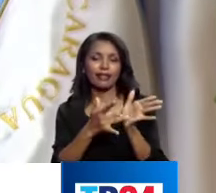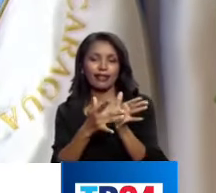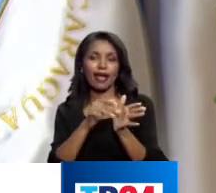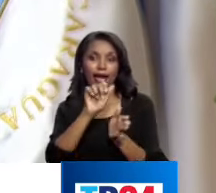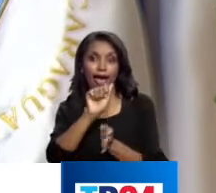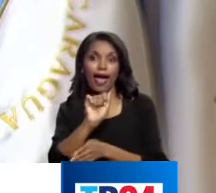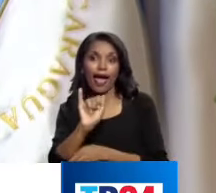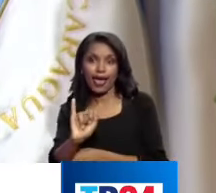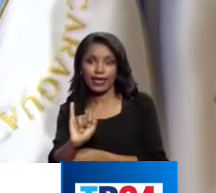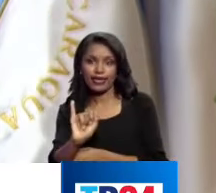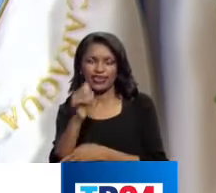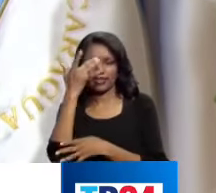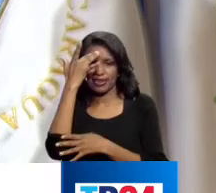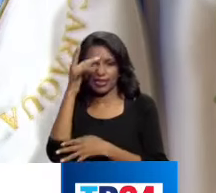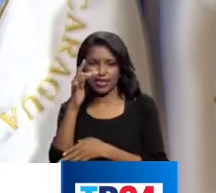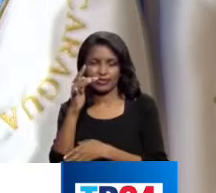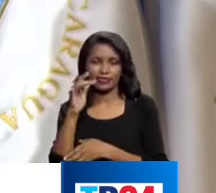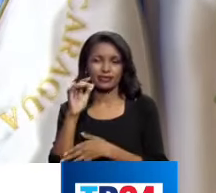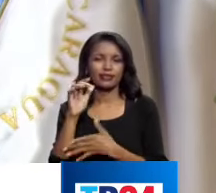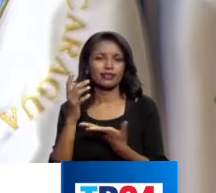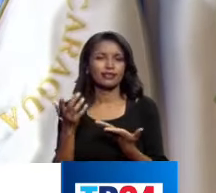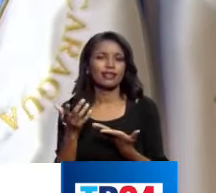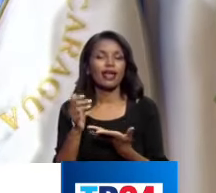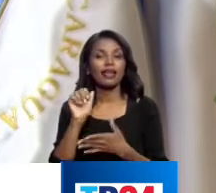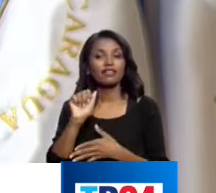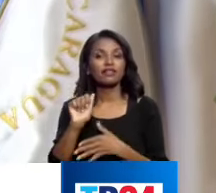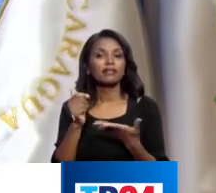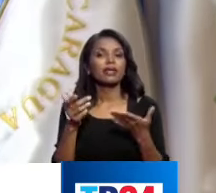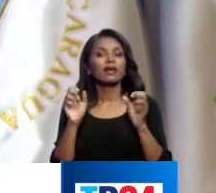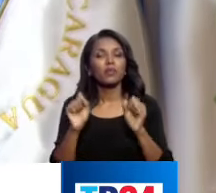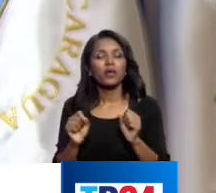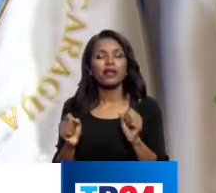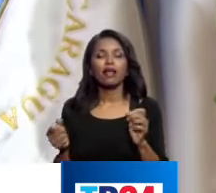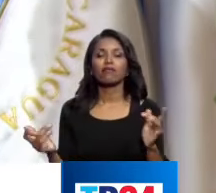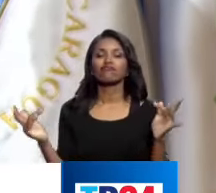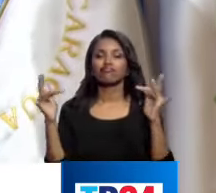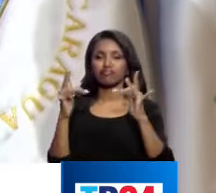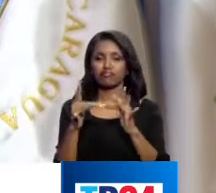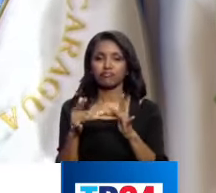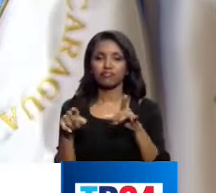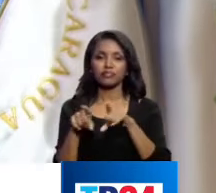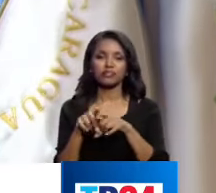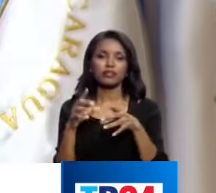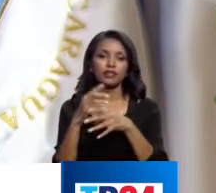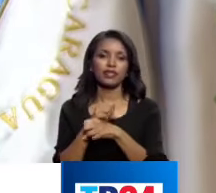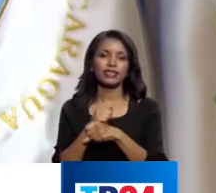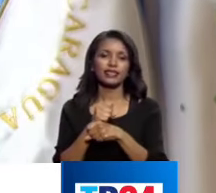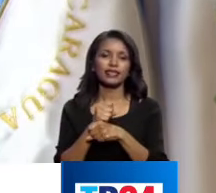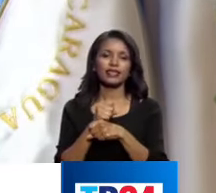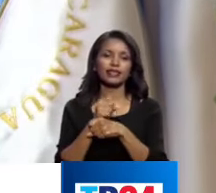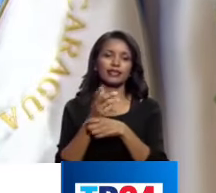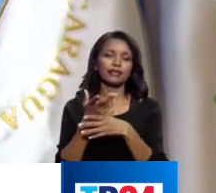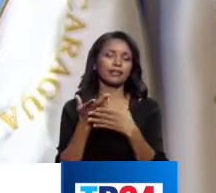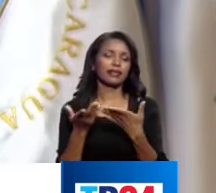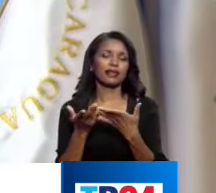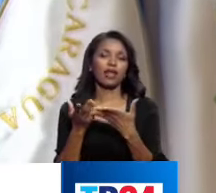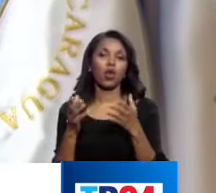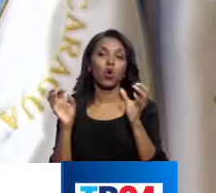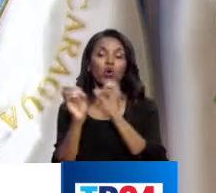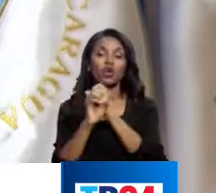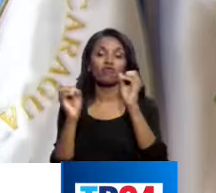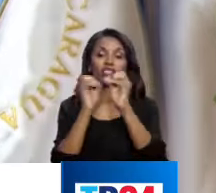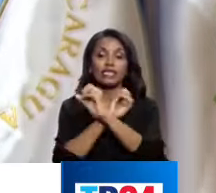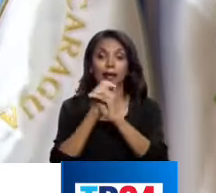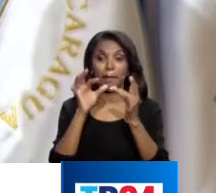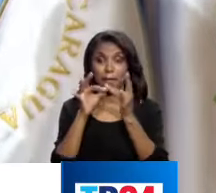artificial que se conecte con el Sistema de Estadística Nacional y proponemos la creación de un observatorio para que ese observatorio